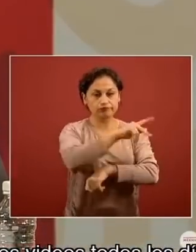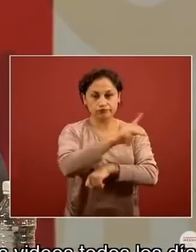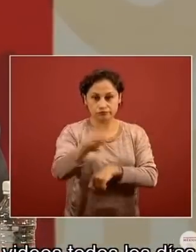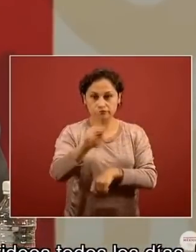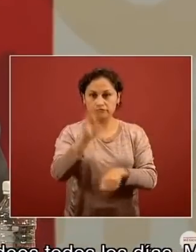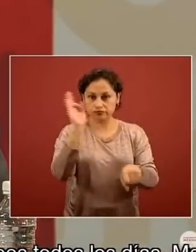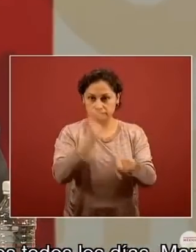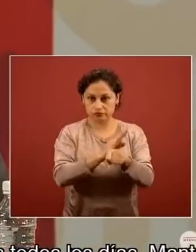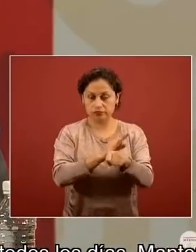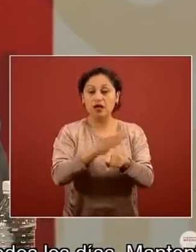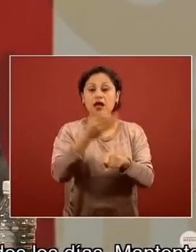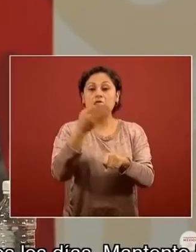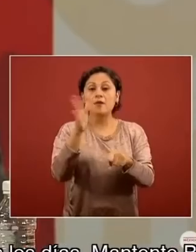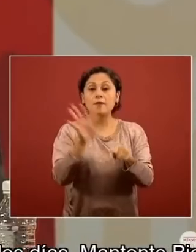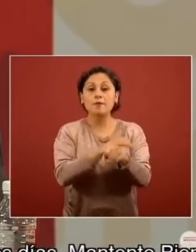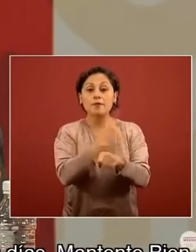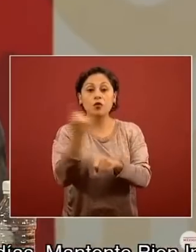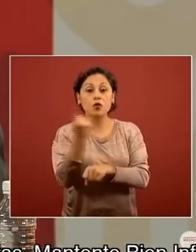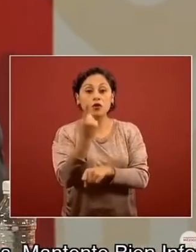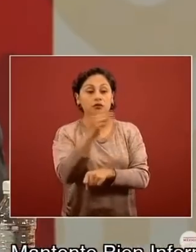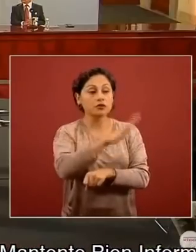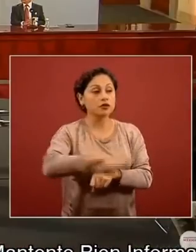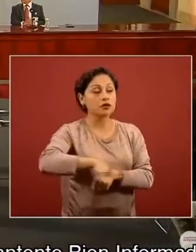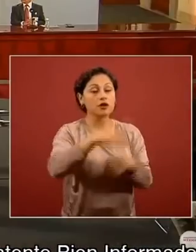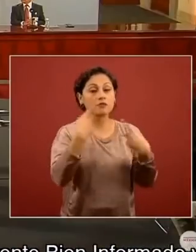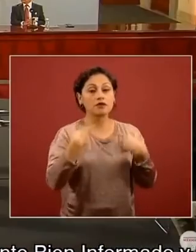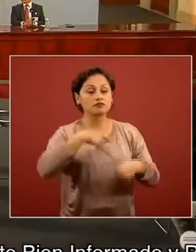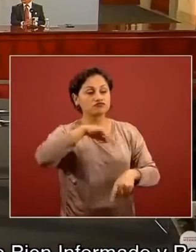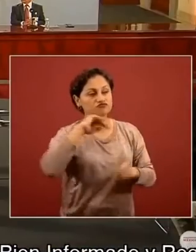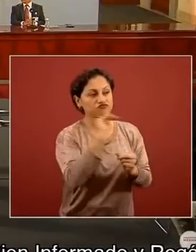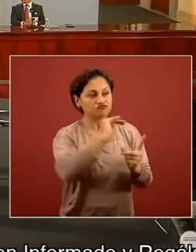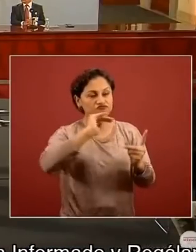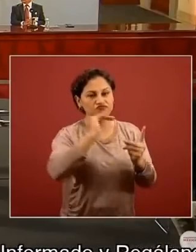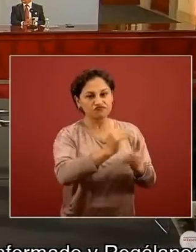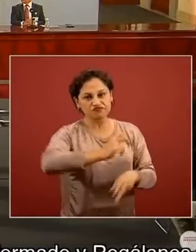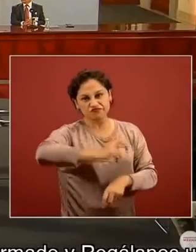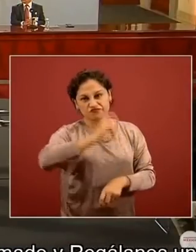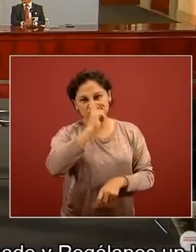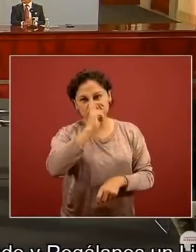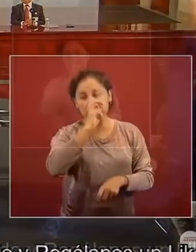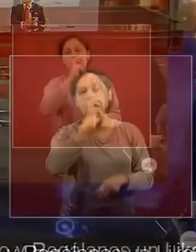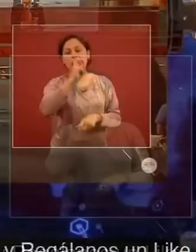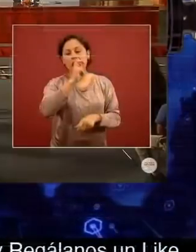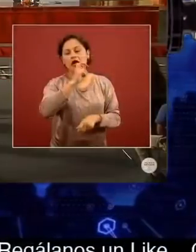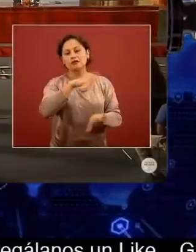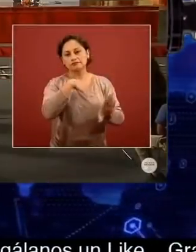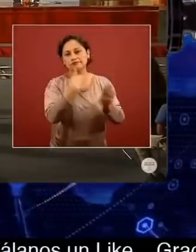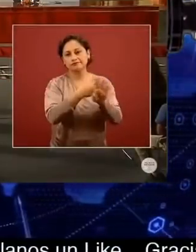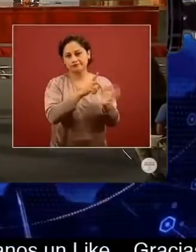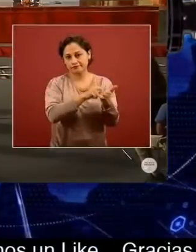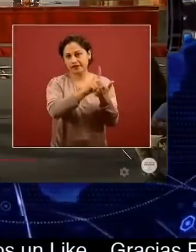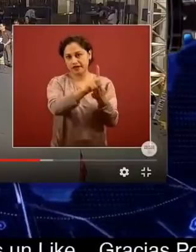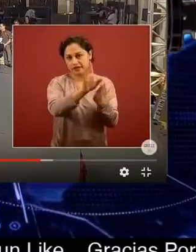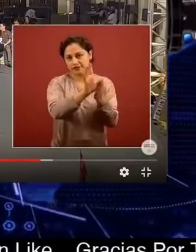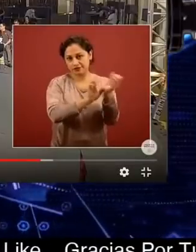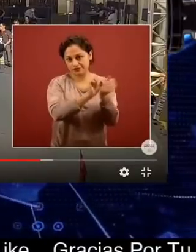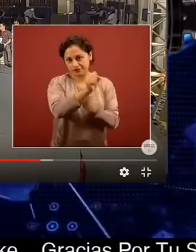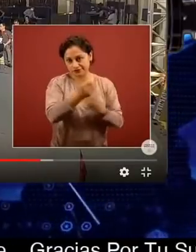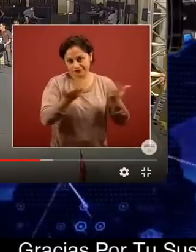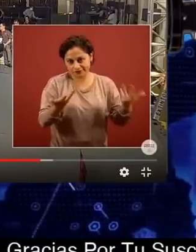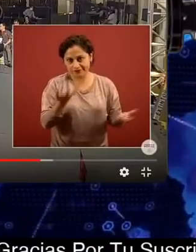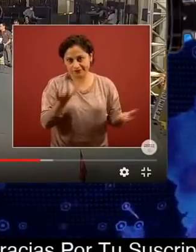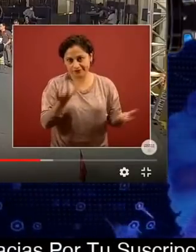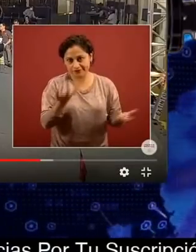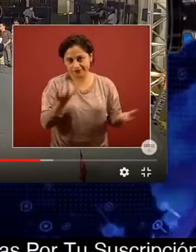garantías constitucionales situación que obviamente es preocupante querían comentar eso vamos a abrir a preguntas y